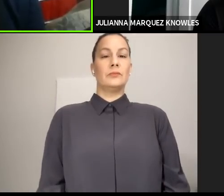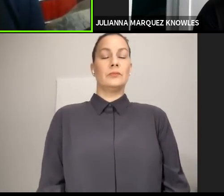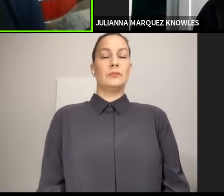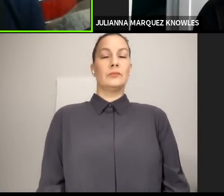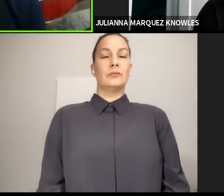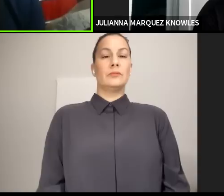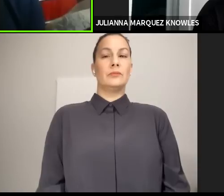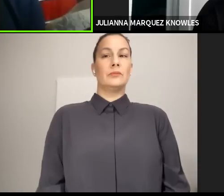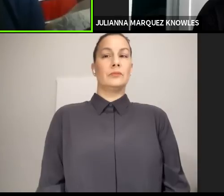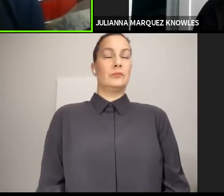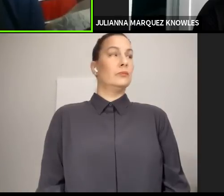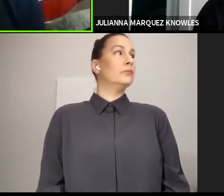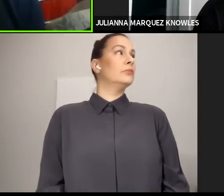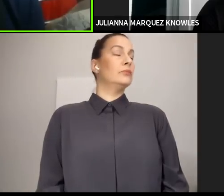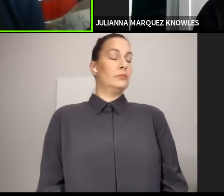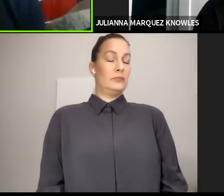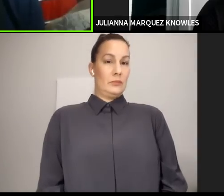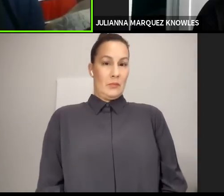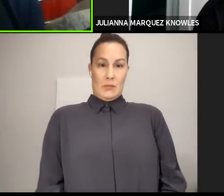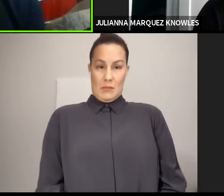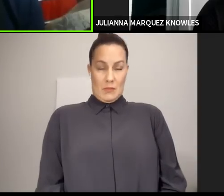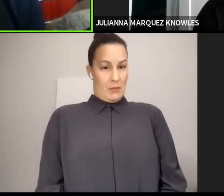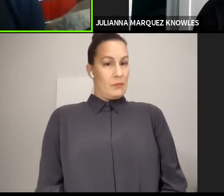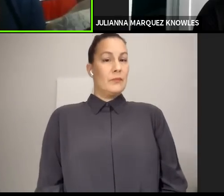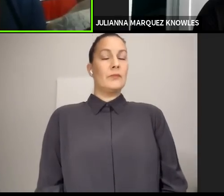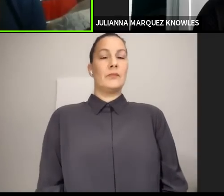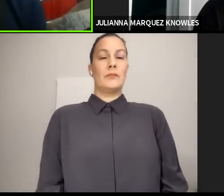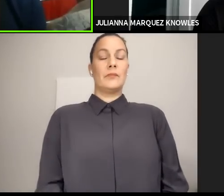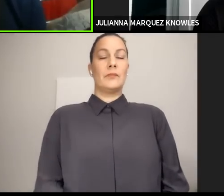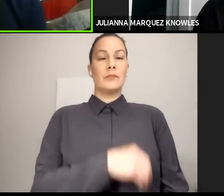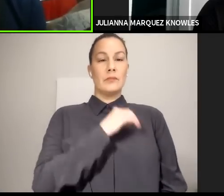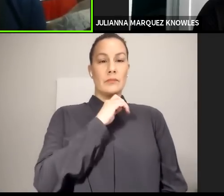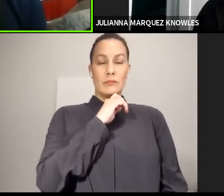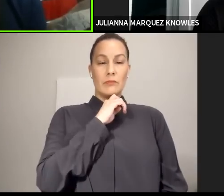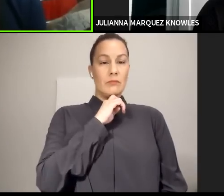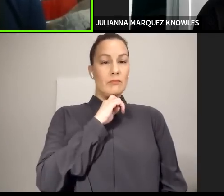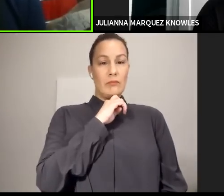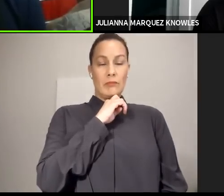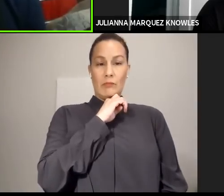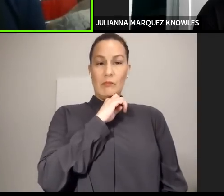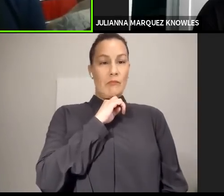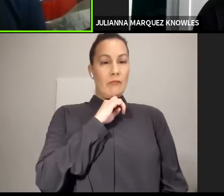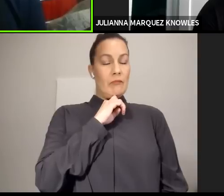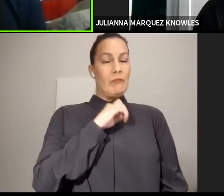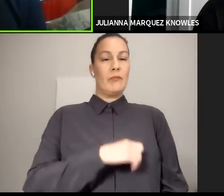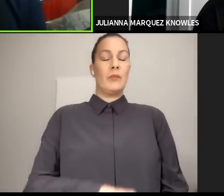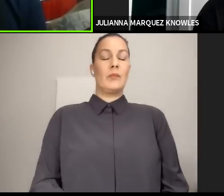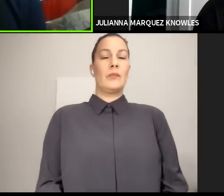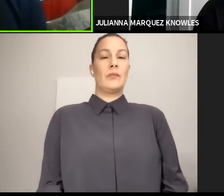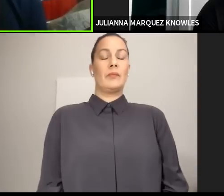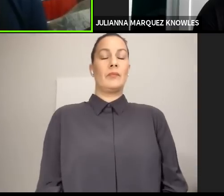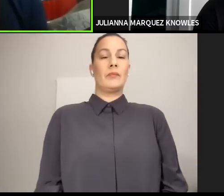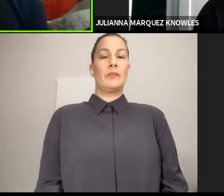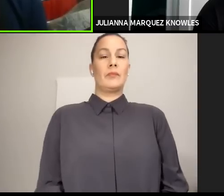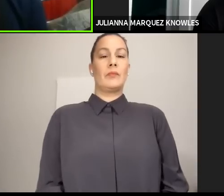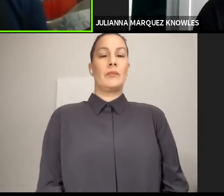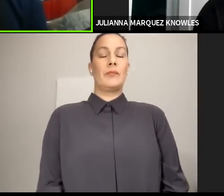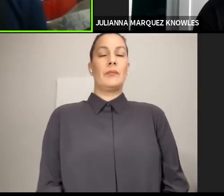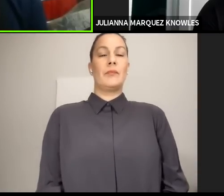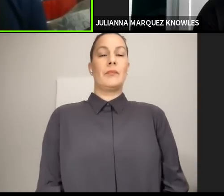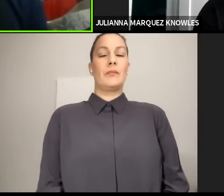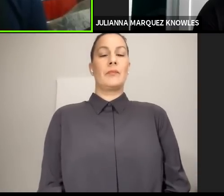el simplemente hecho de ser una mujer trans o vestirte sexy. La policía puede arrestarte, pararte